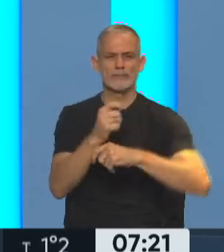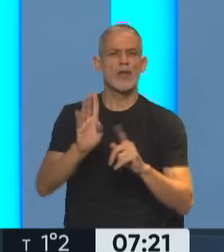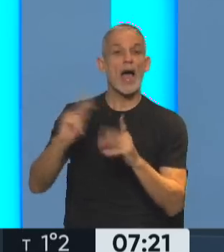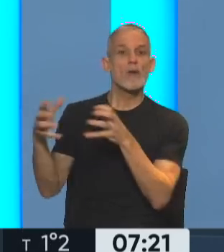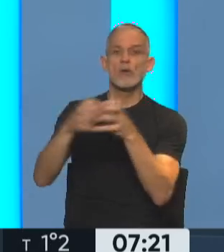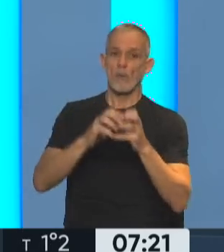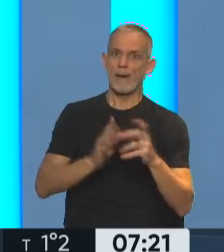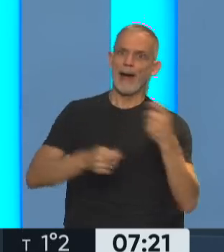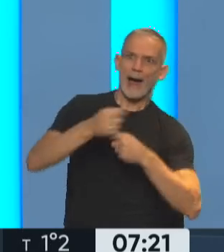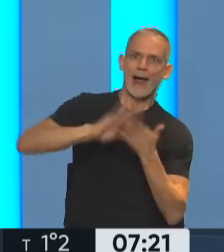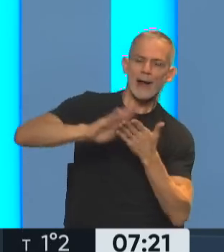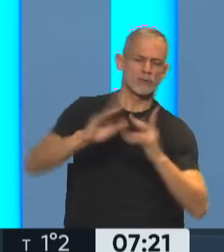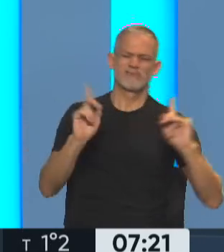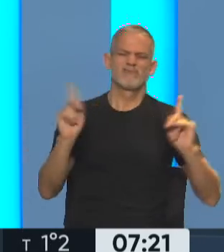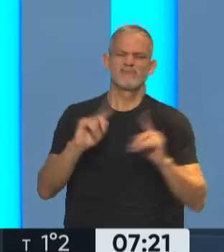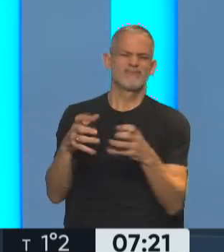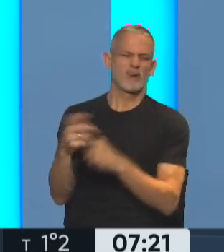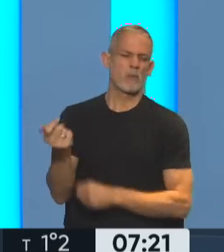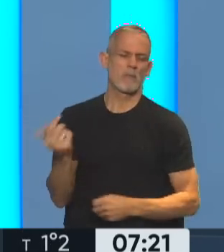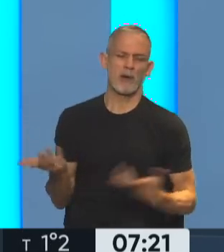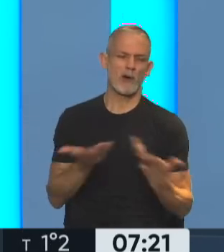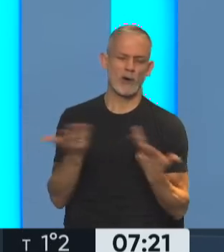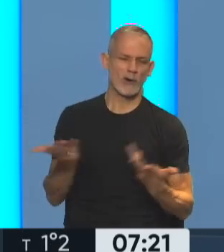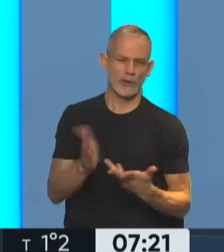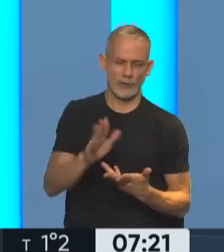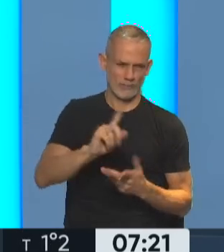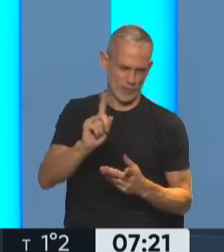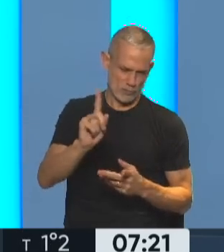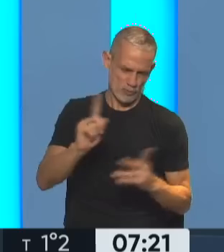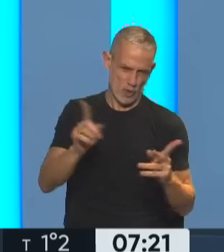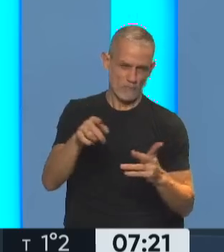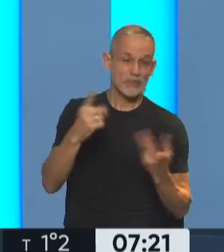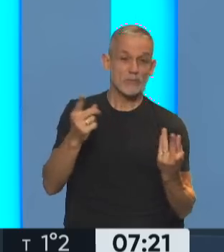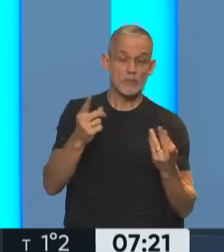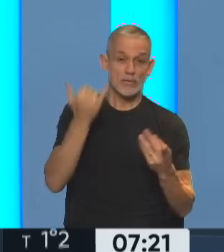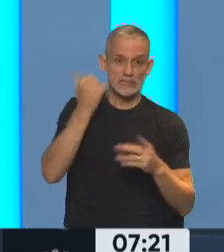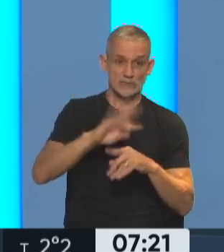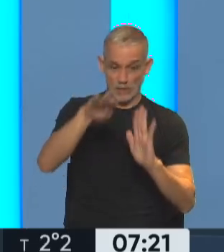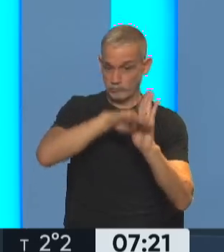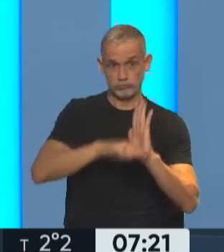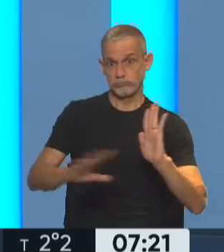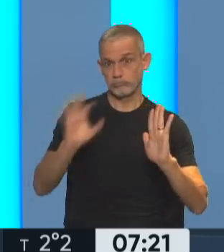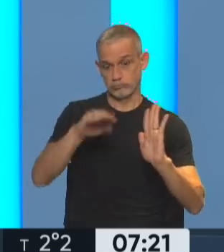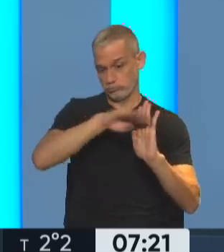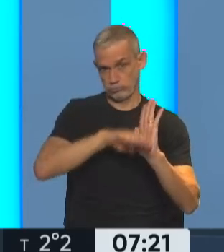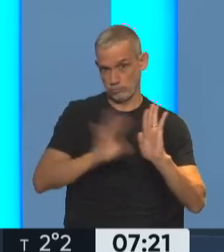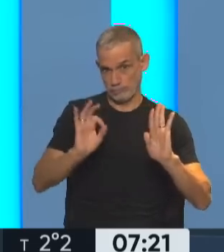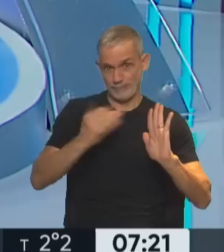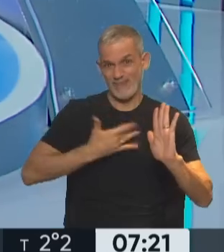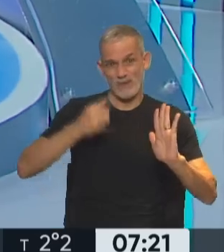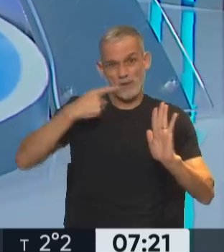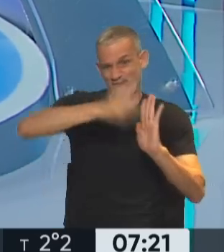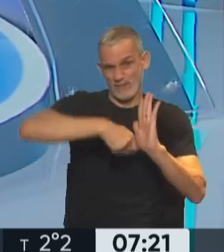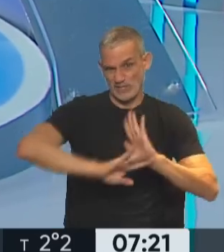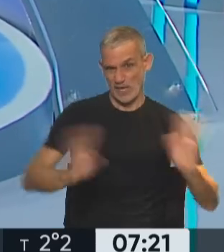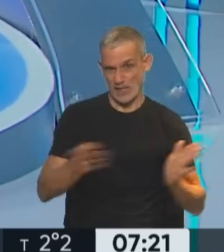hablan de renegociar, son sectores minoritarios dentro de la coalición, pero está como encorsetado ya en ese programa y por eso decía que